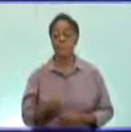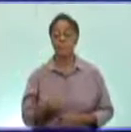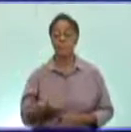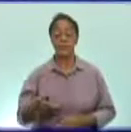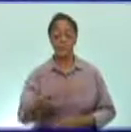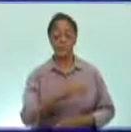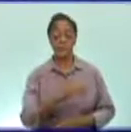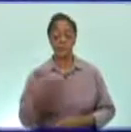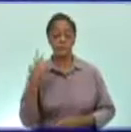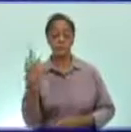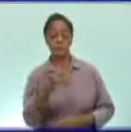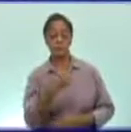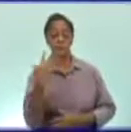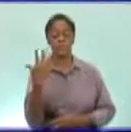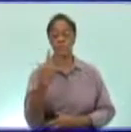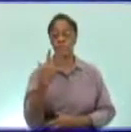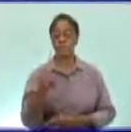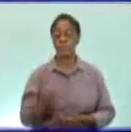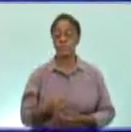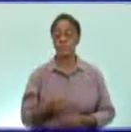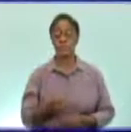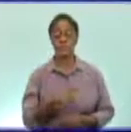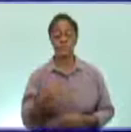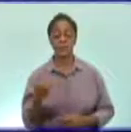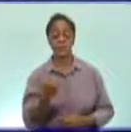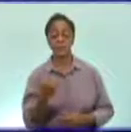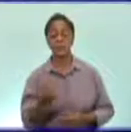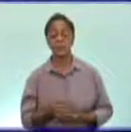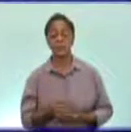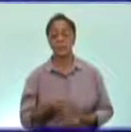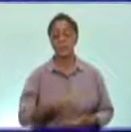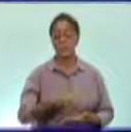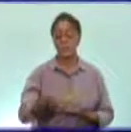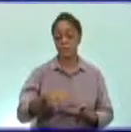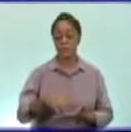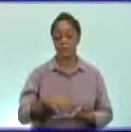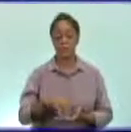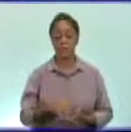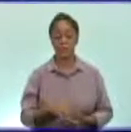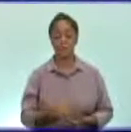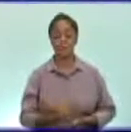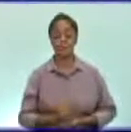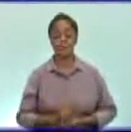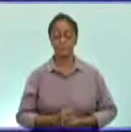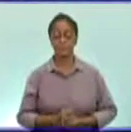todo nuestro medio ambiente y alrededor de los lugares donde nos rodea.